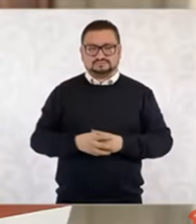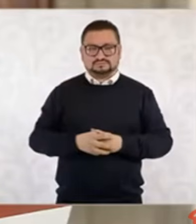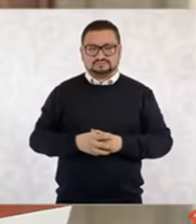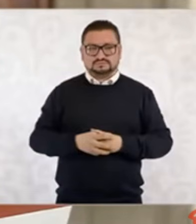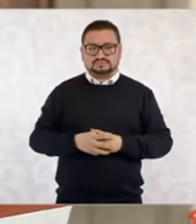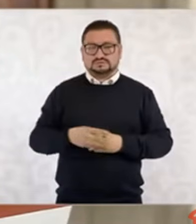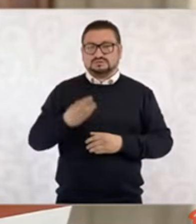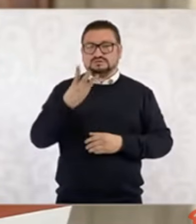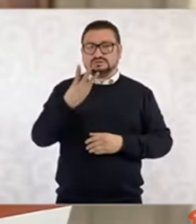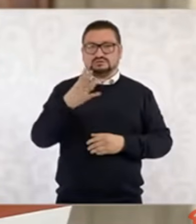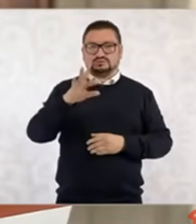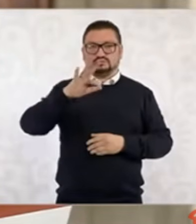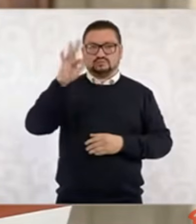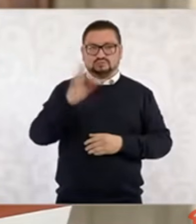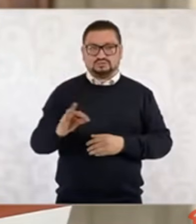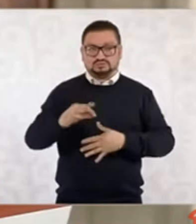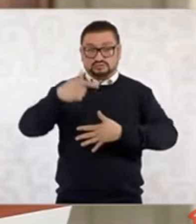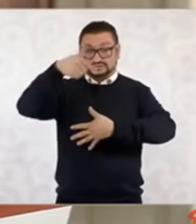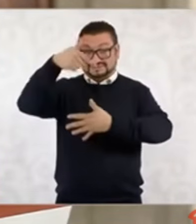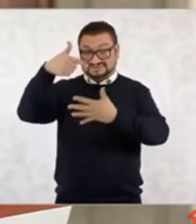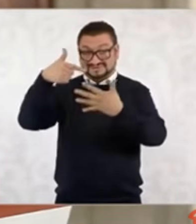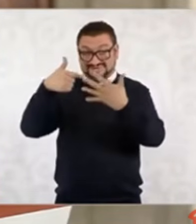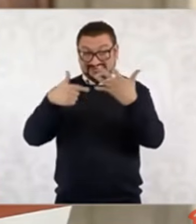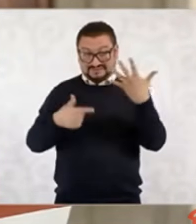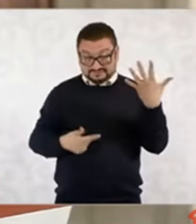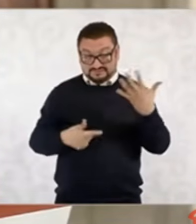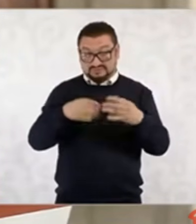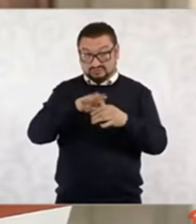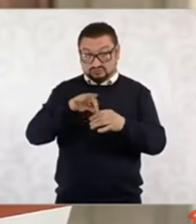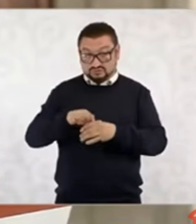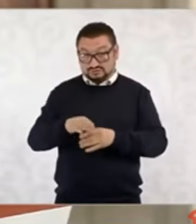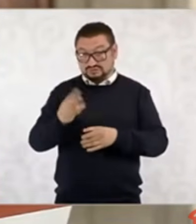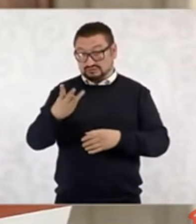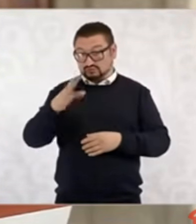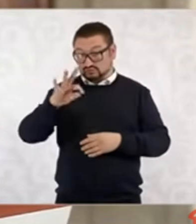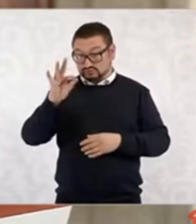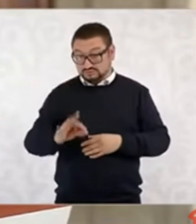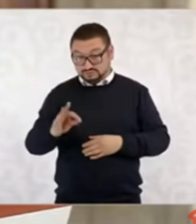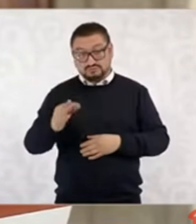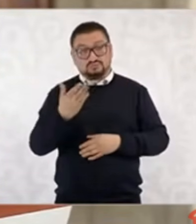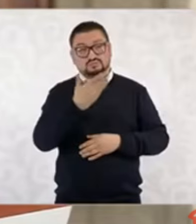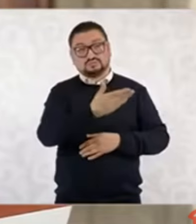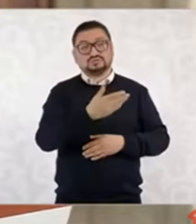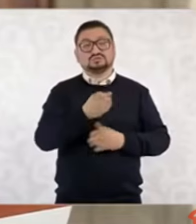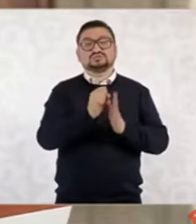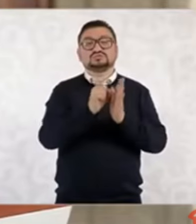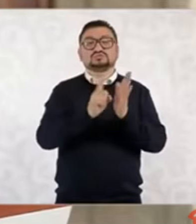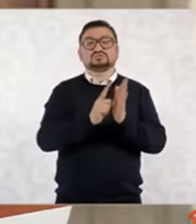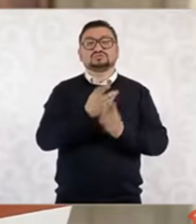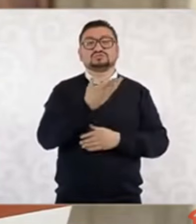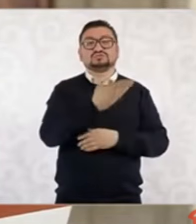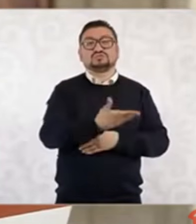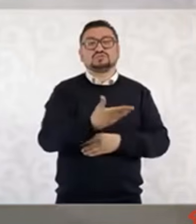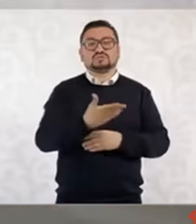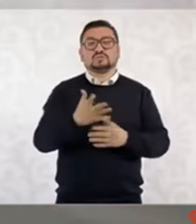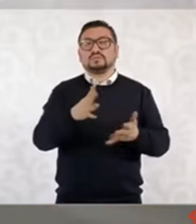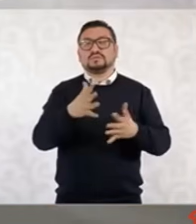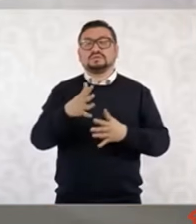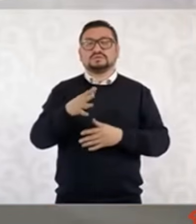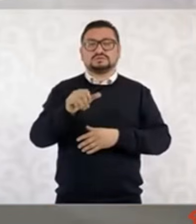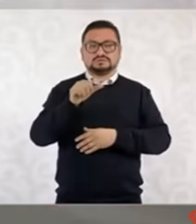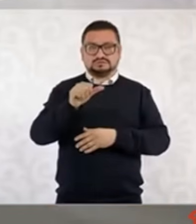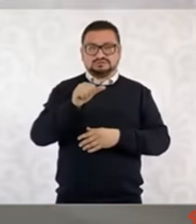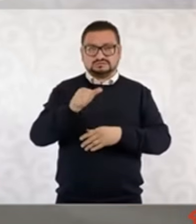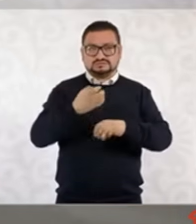al 3% de los inscritos en la lista nominal de electores, siempre y cuando en la solicitud correspondan a por lo menos 16